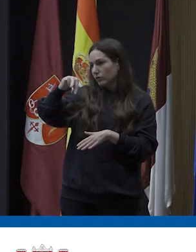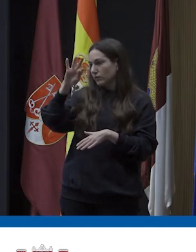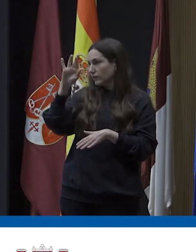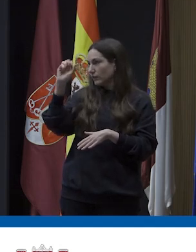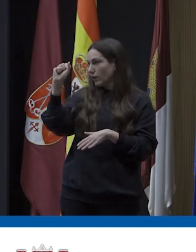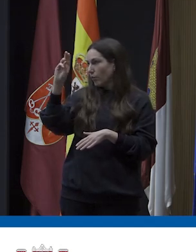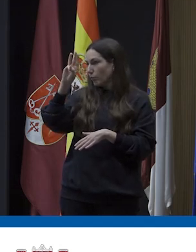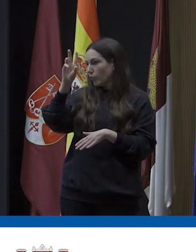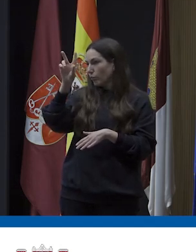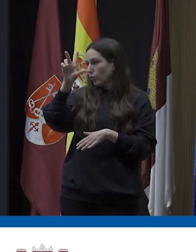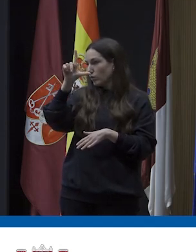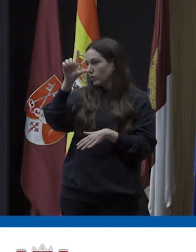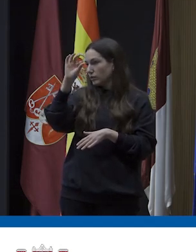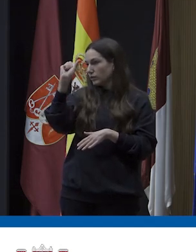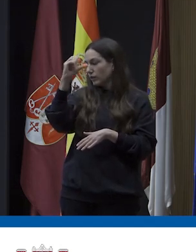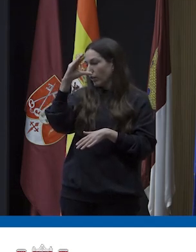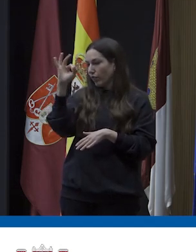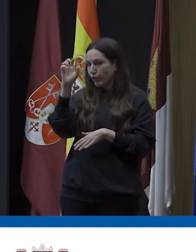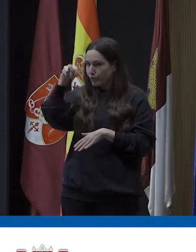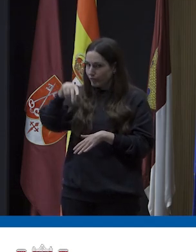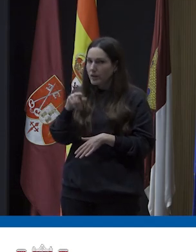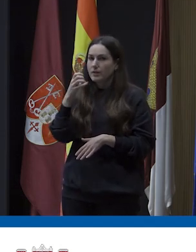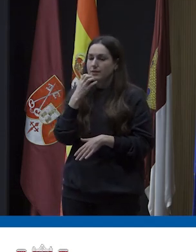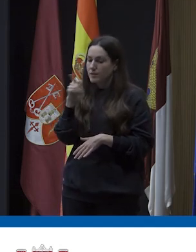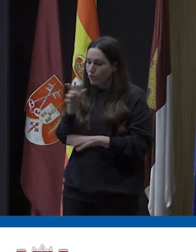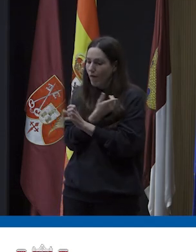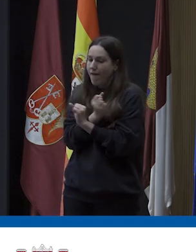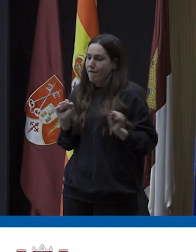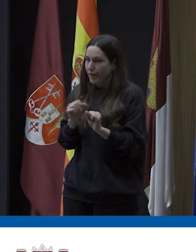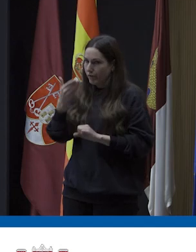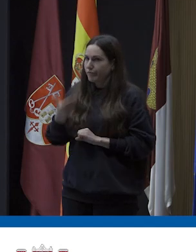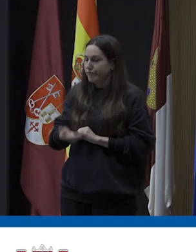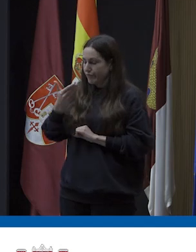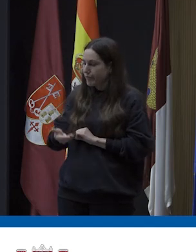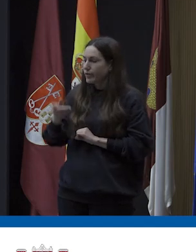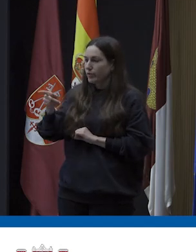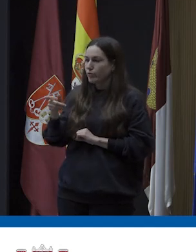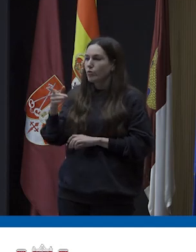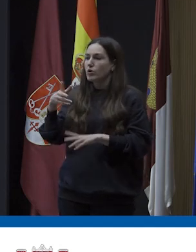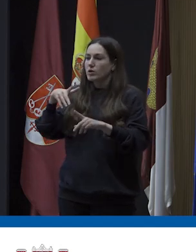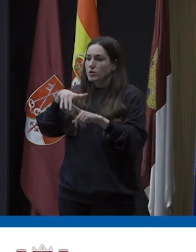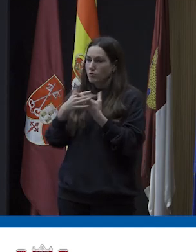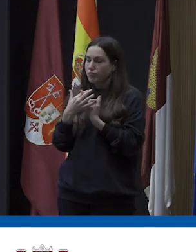muy mal, que era un infarto muy grande, la función está muy mal, se pone, es un